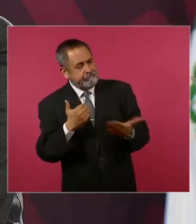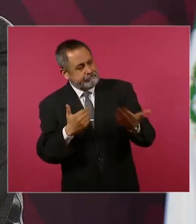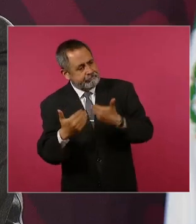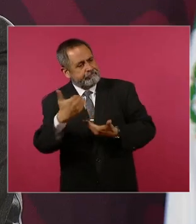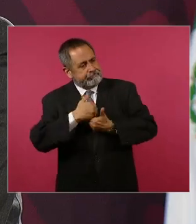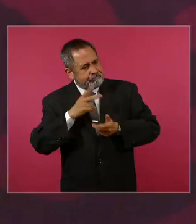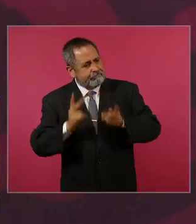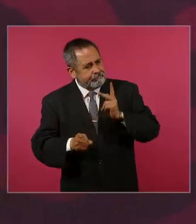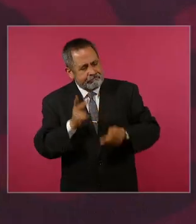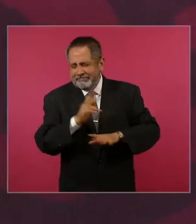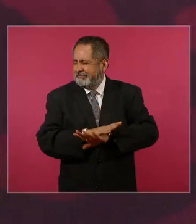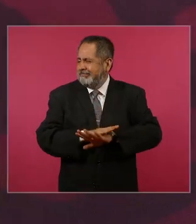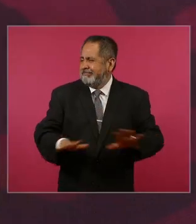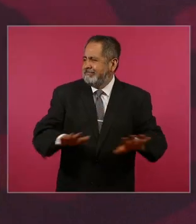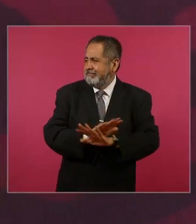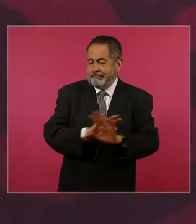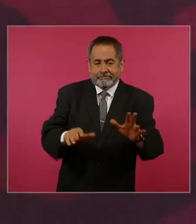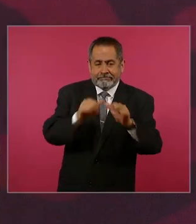a